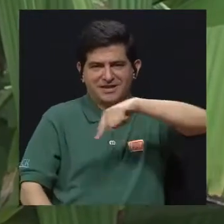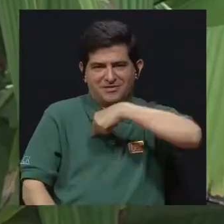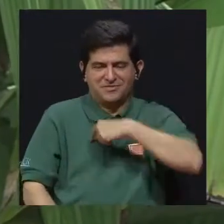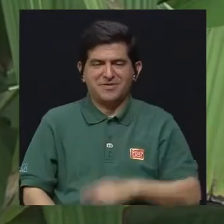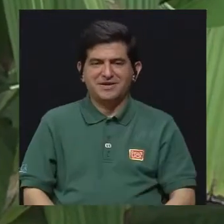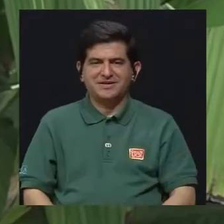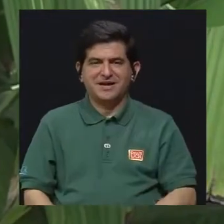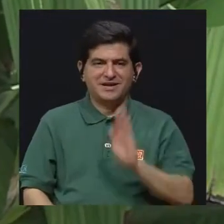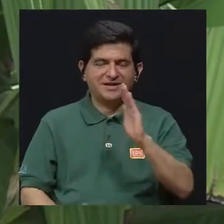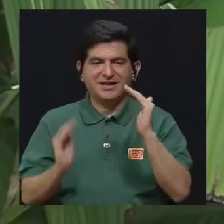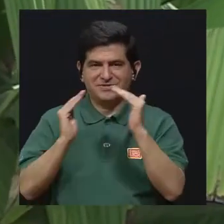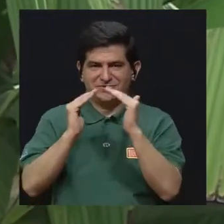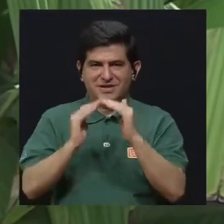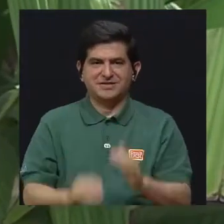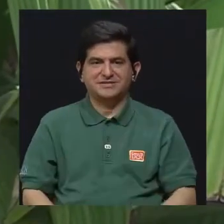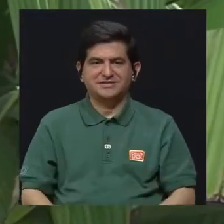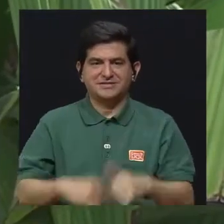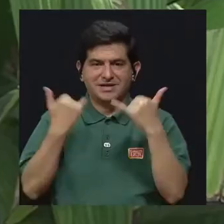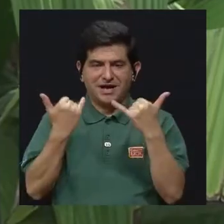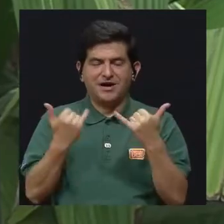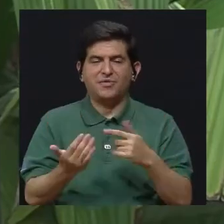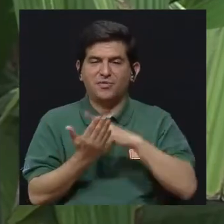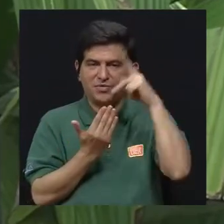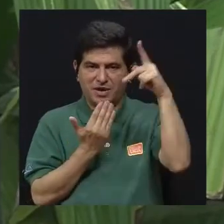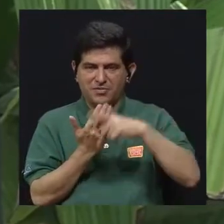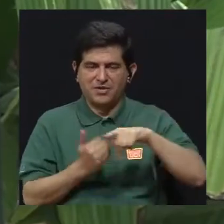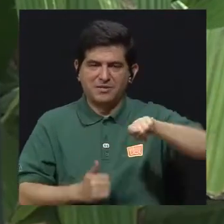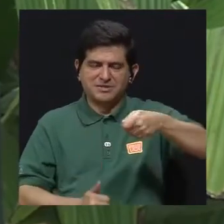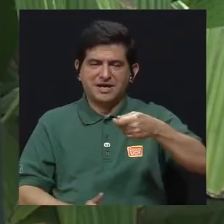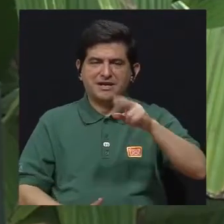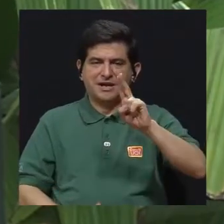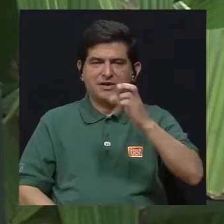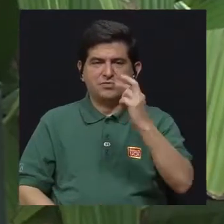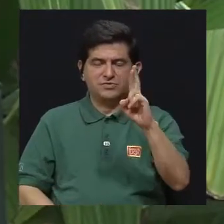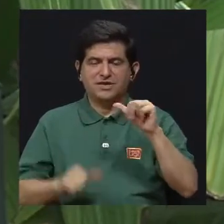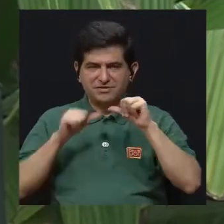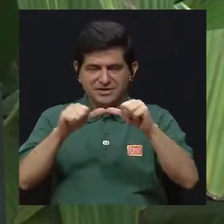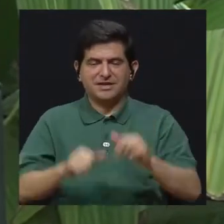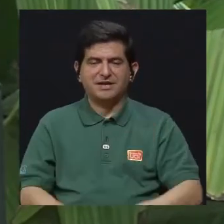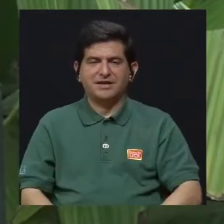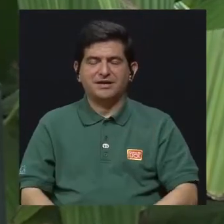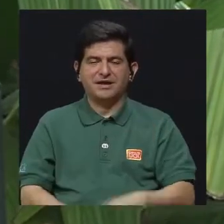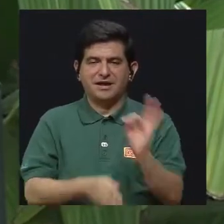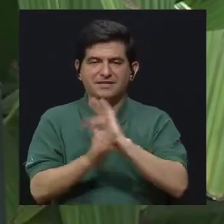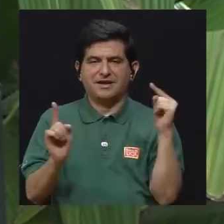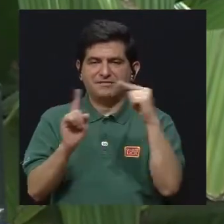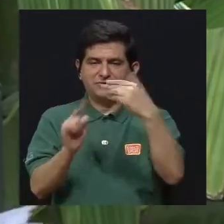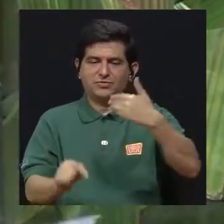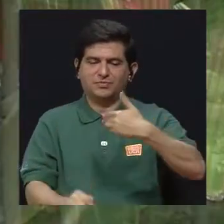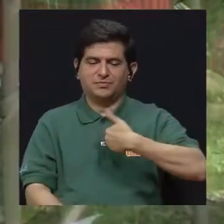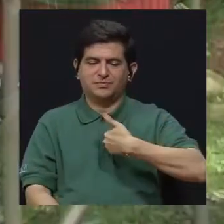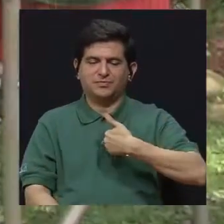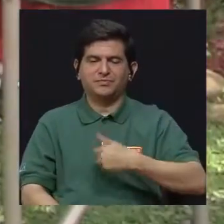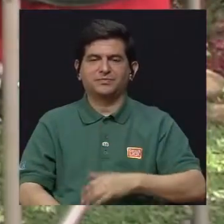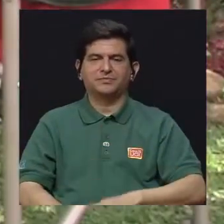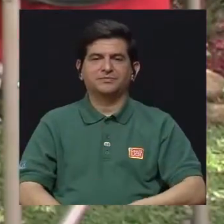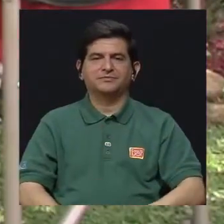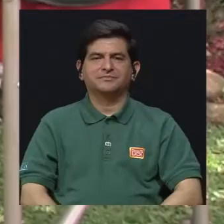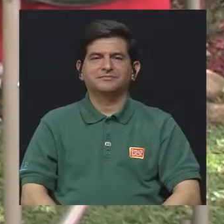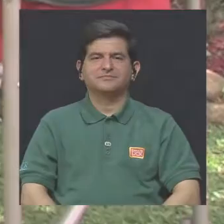acompañaron también en sus casas. Les dejamos con más de la programación de Canal UCR, donde hacemos televisión con sentido.